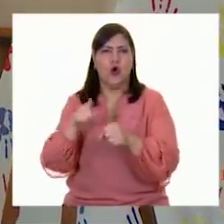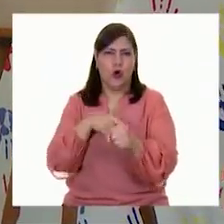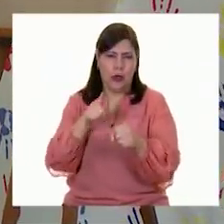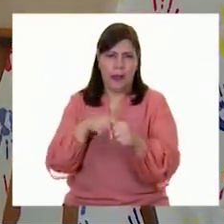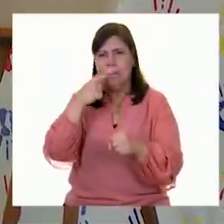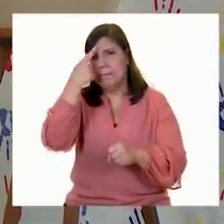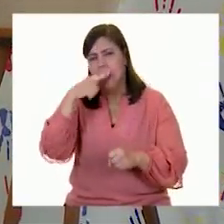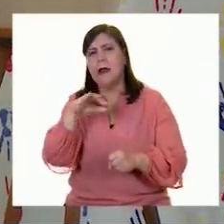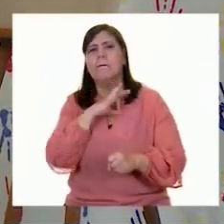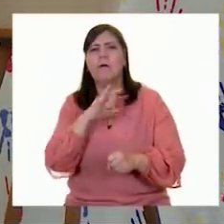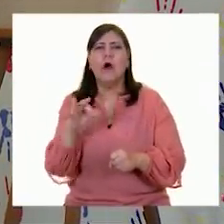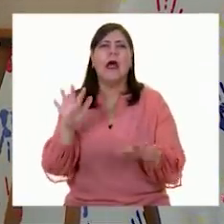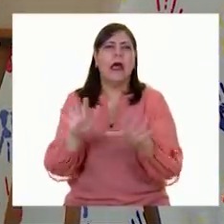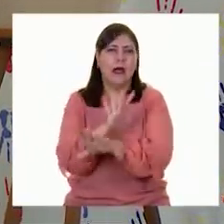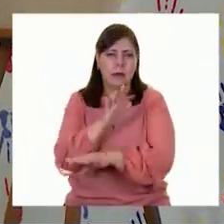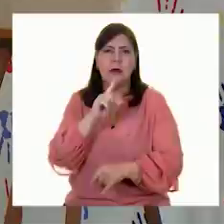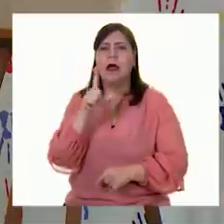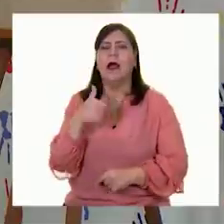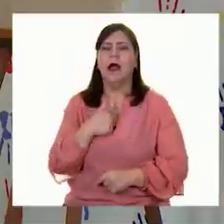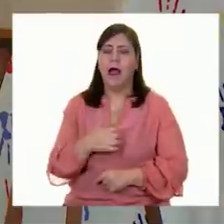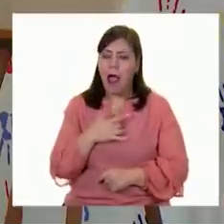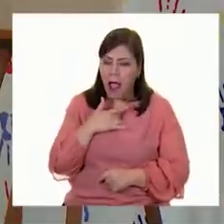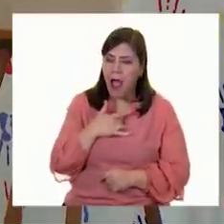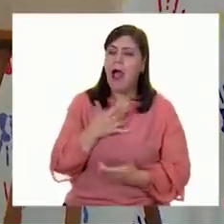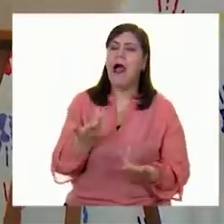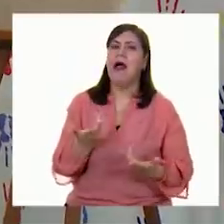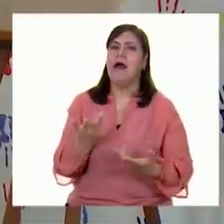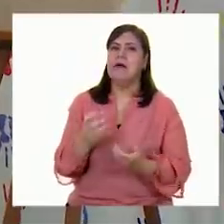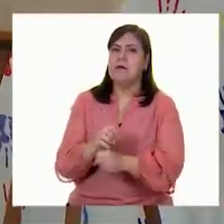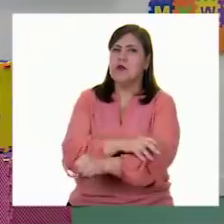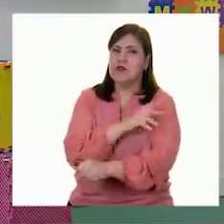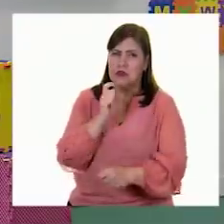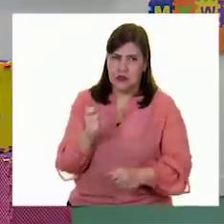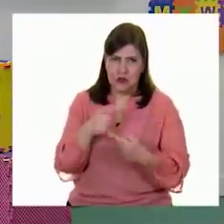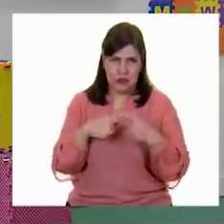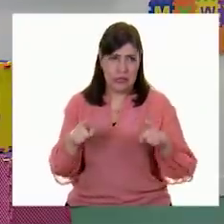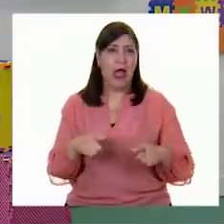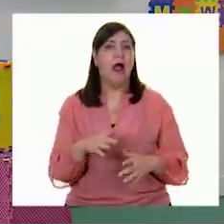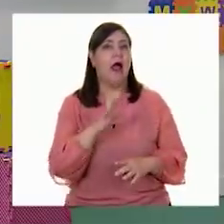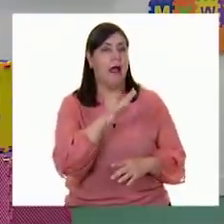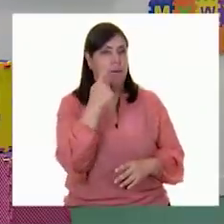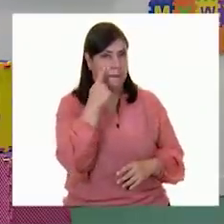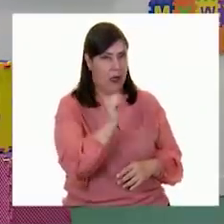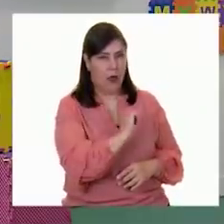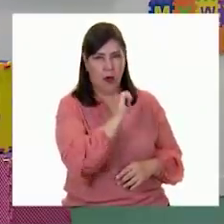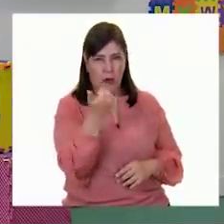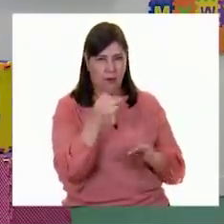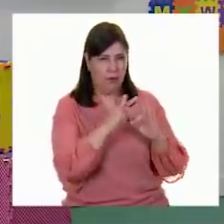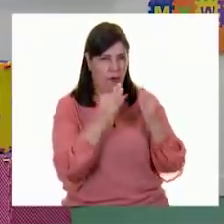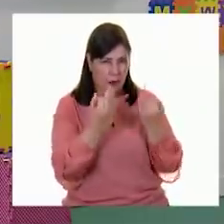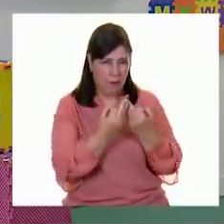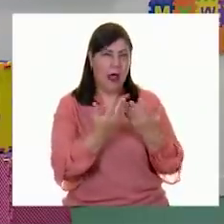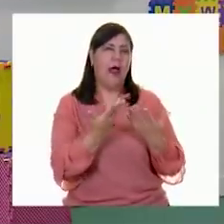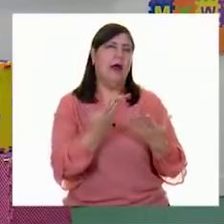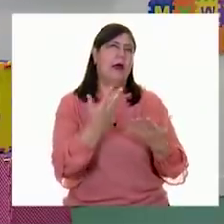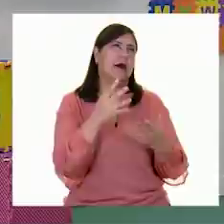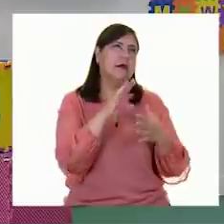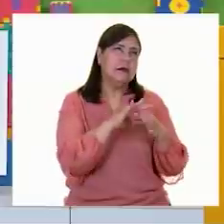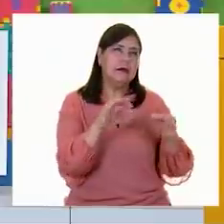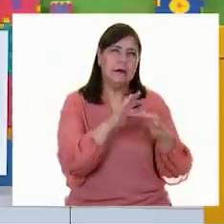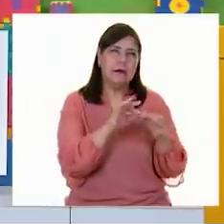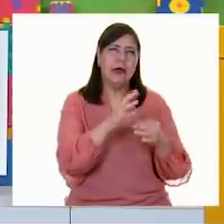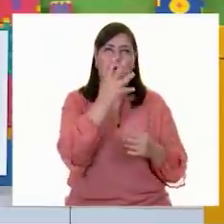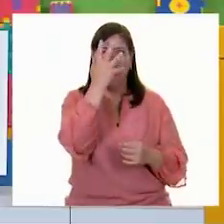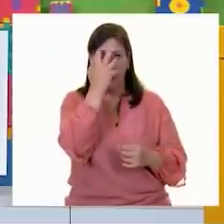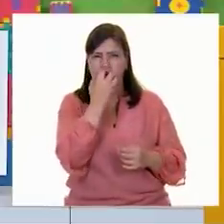implica una regulación de la emoción. Ah. Otra manera de explicarles las emociones de la tristeza es